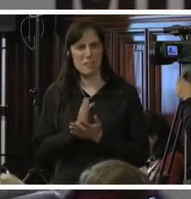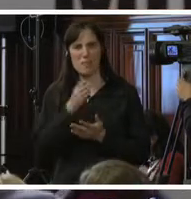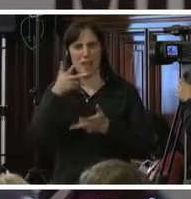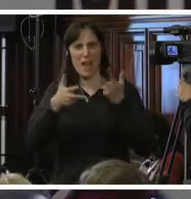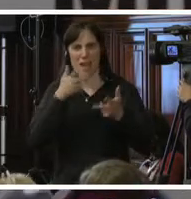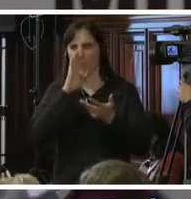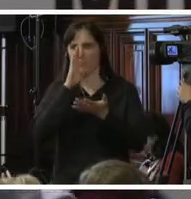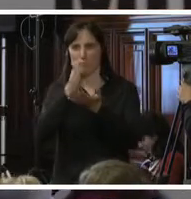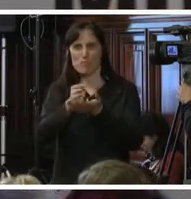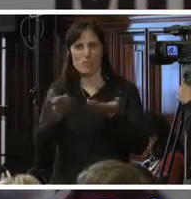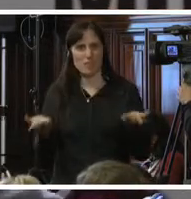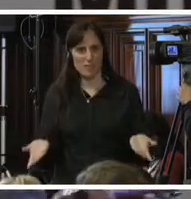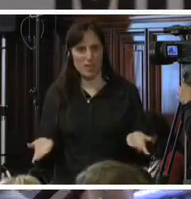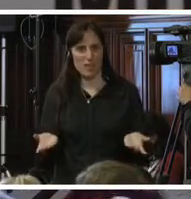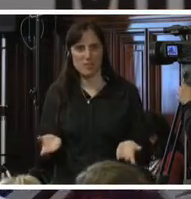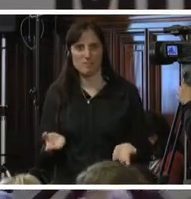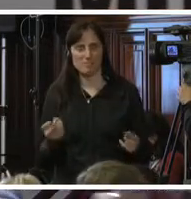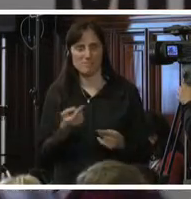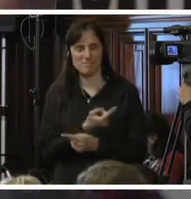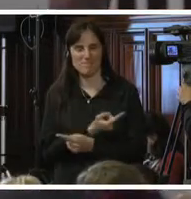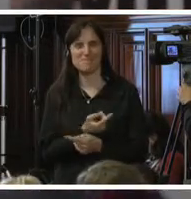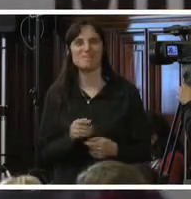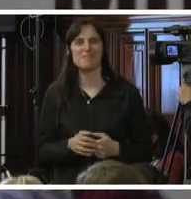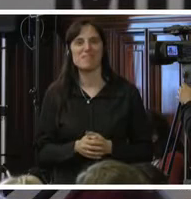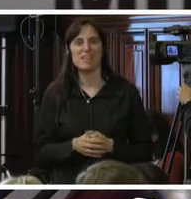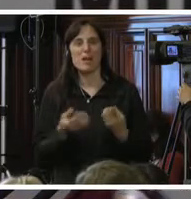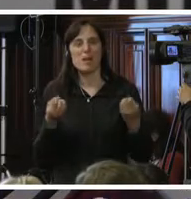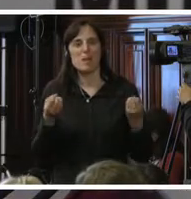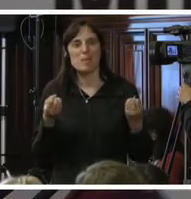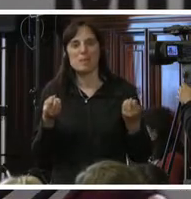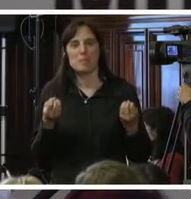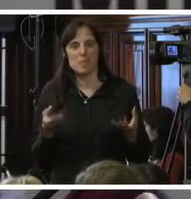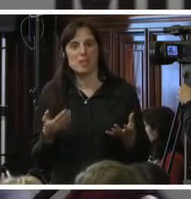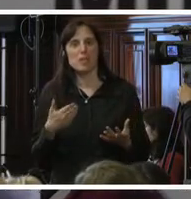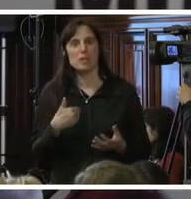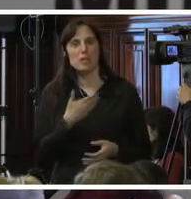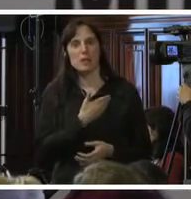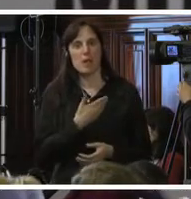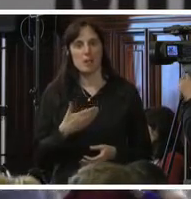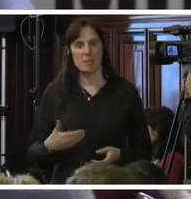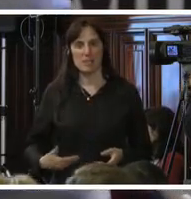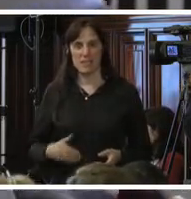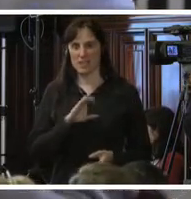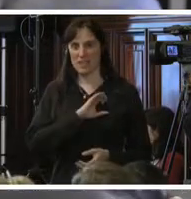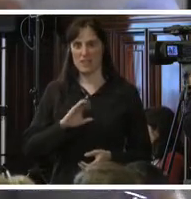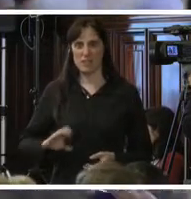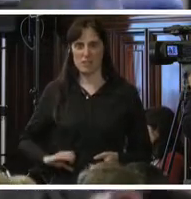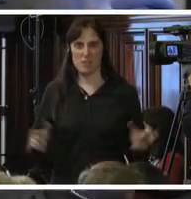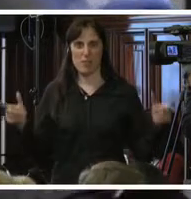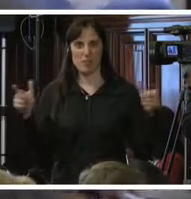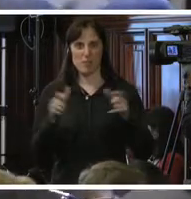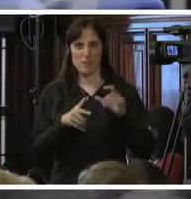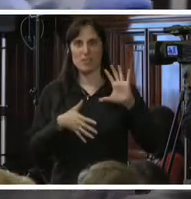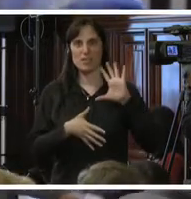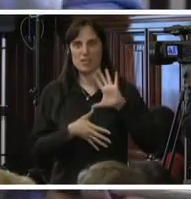the Executive President of the Inter-American Commission, Paulo Abreu, to intervene. Muchas gracias,